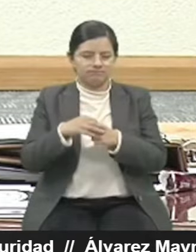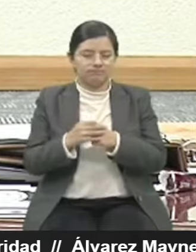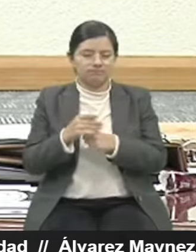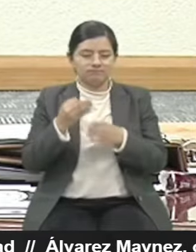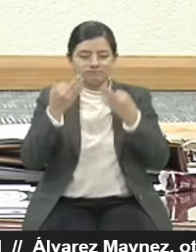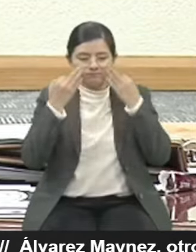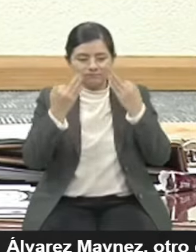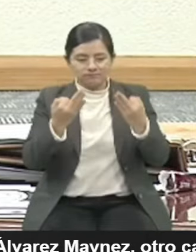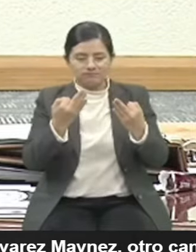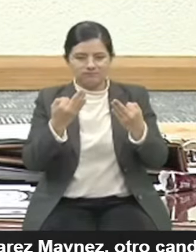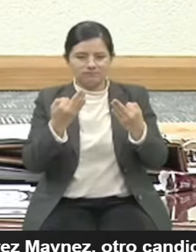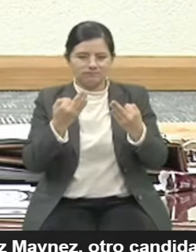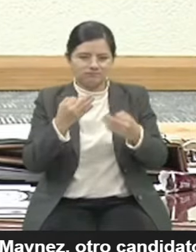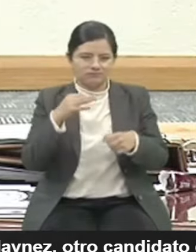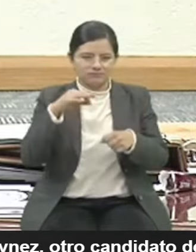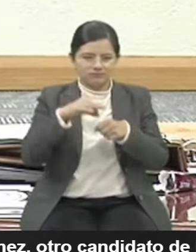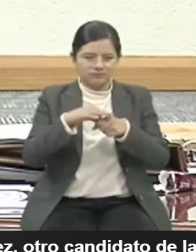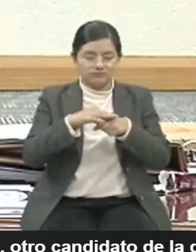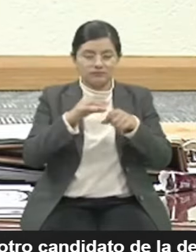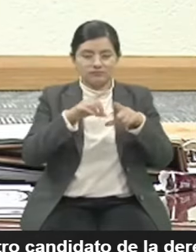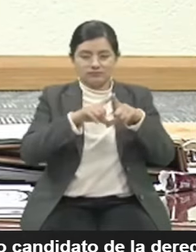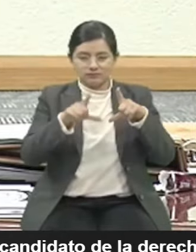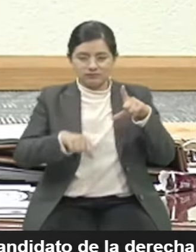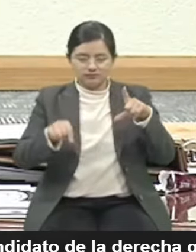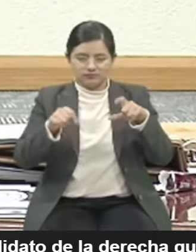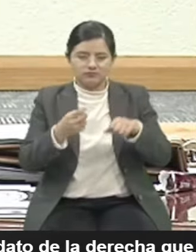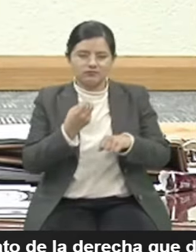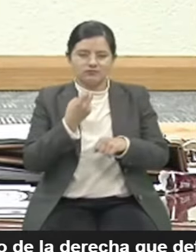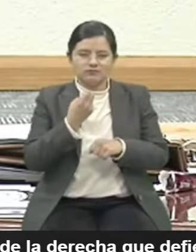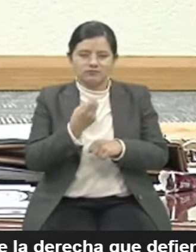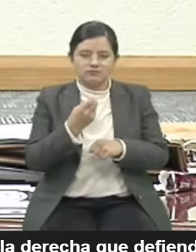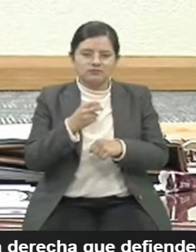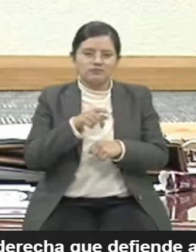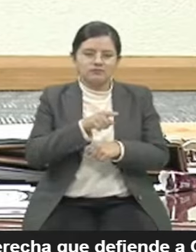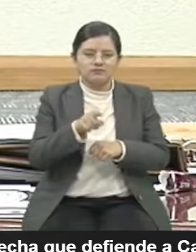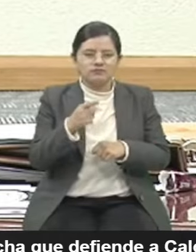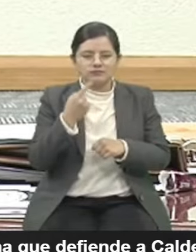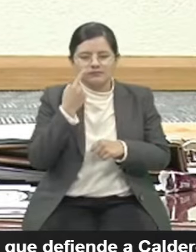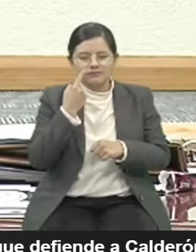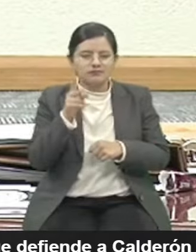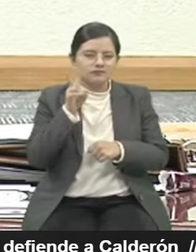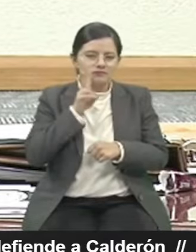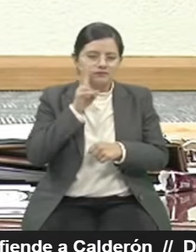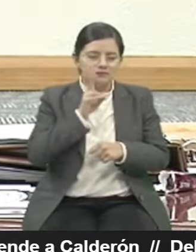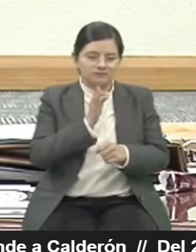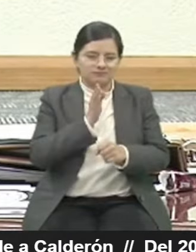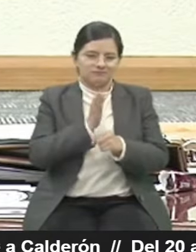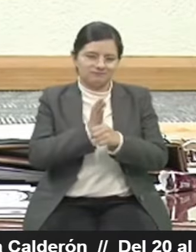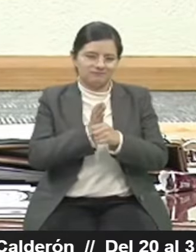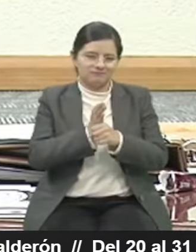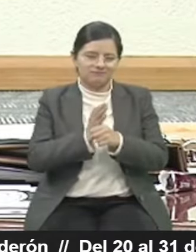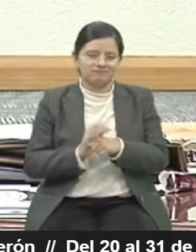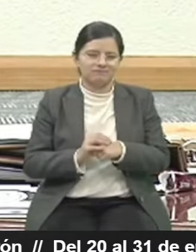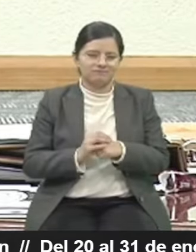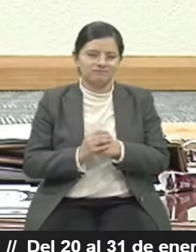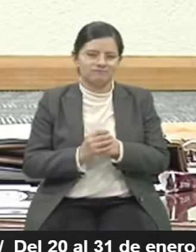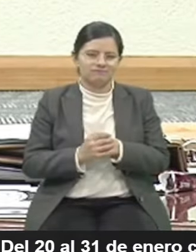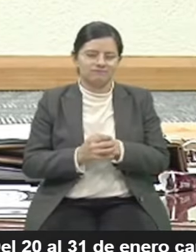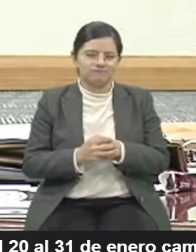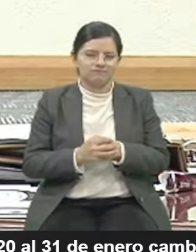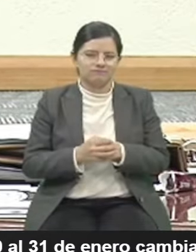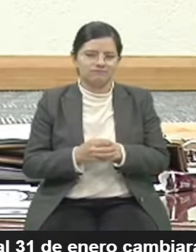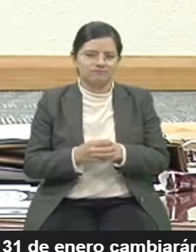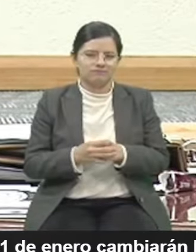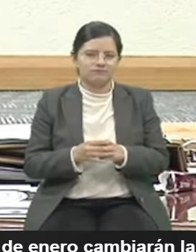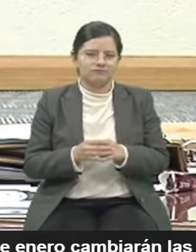la observación electoral nacional por otro lado está viva desde el momento en que en este momento se nos acaba de presentar en